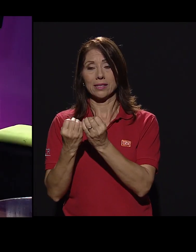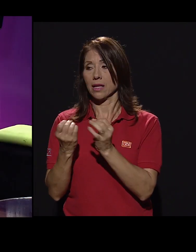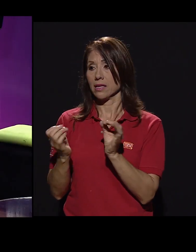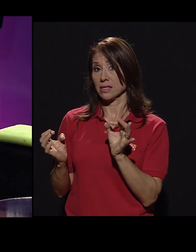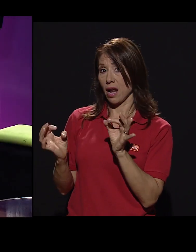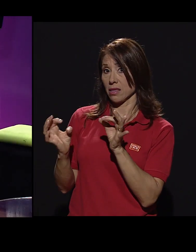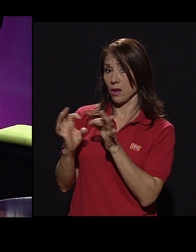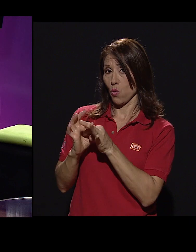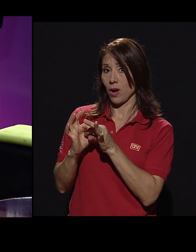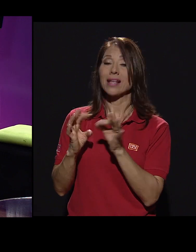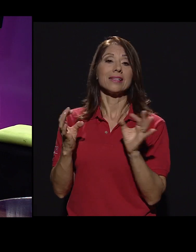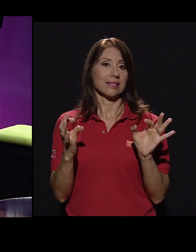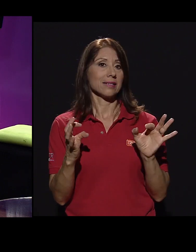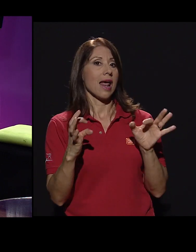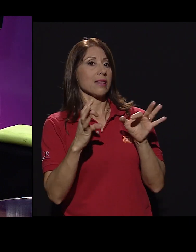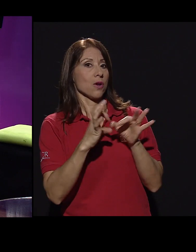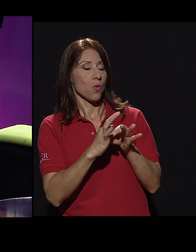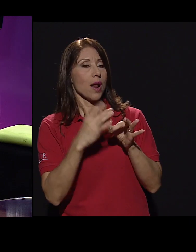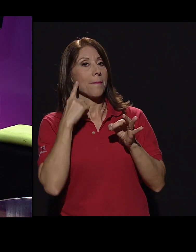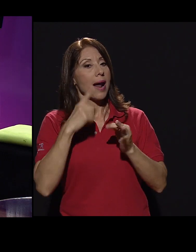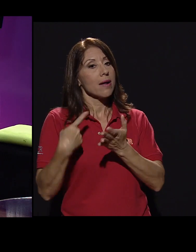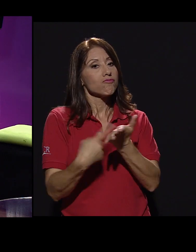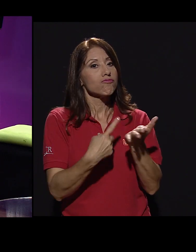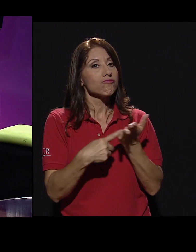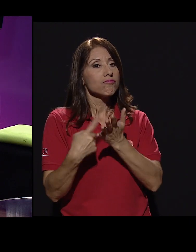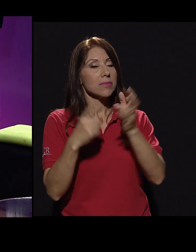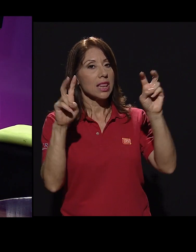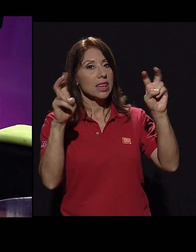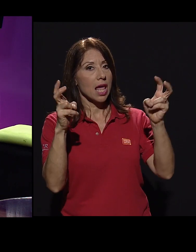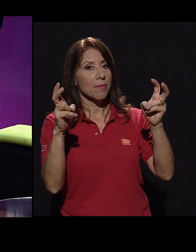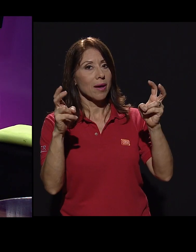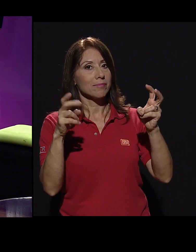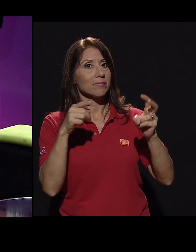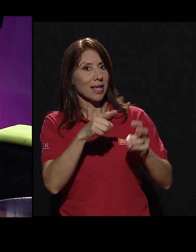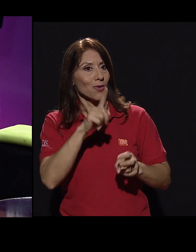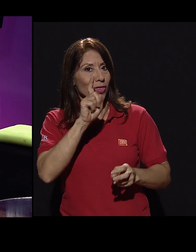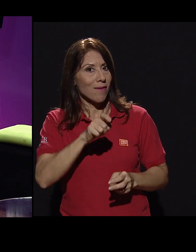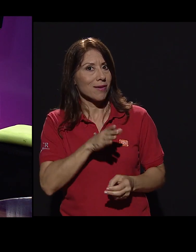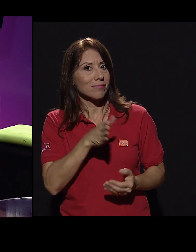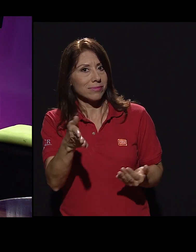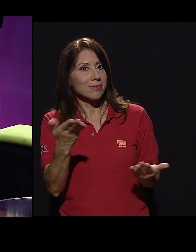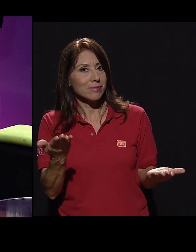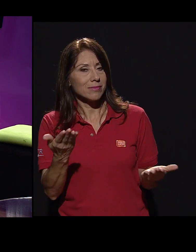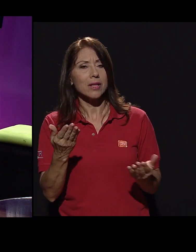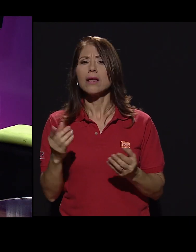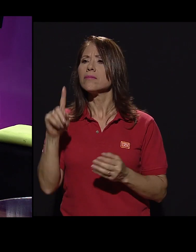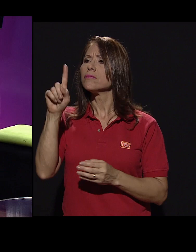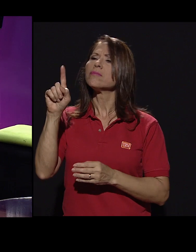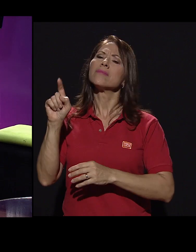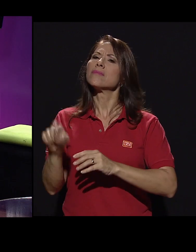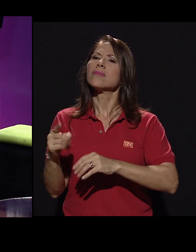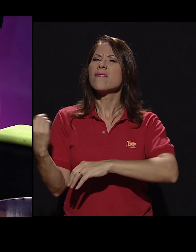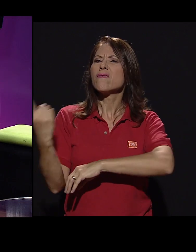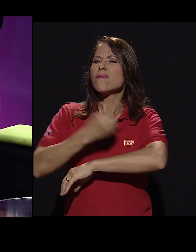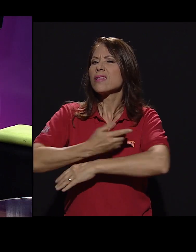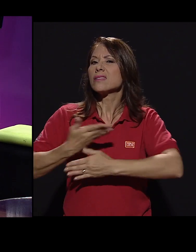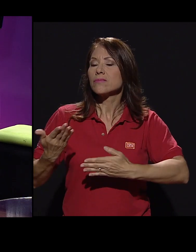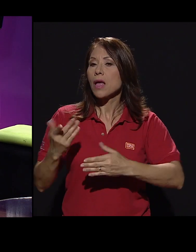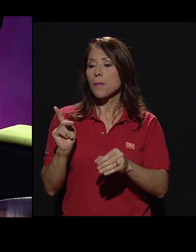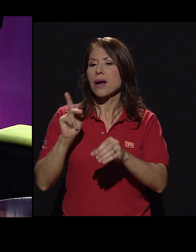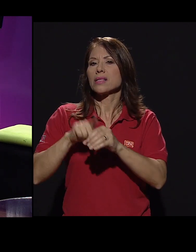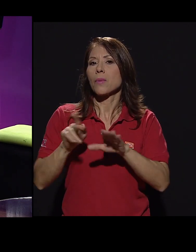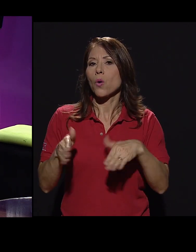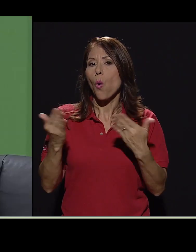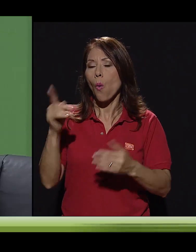articulan En función De tratar el tema Y eso es No hay que perdérselo ¿Verdad? ¿Cuáles son las fechas Y cómo la gente